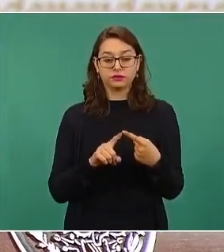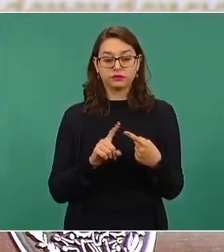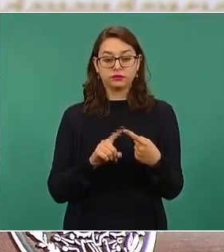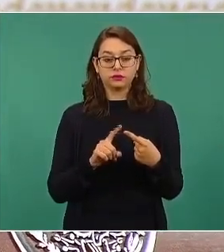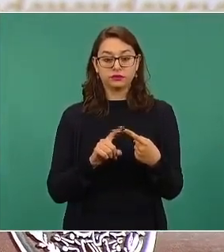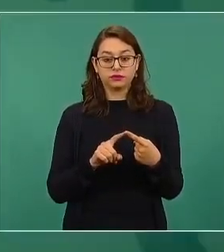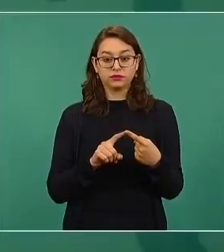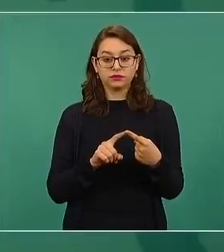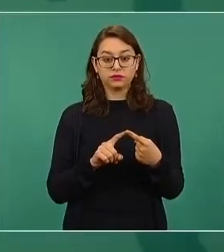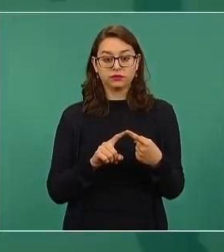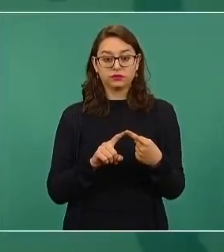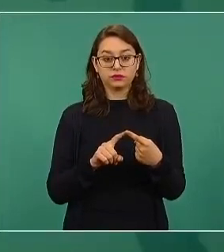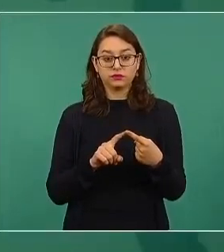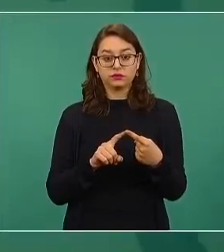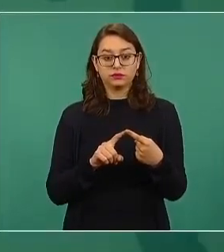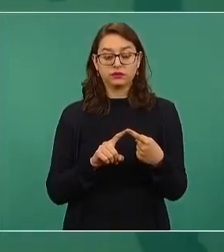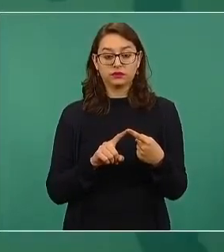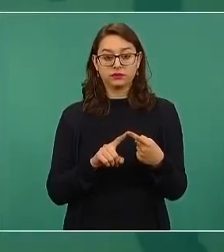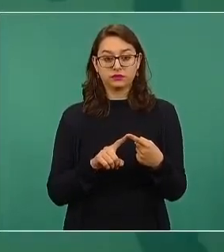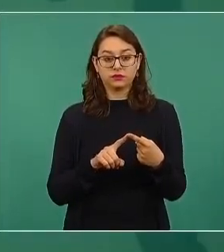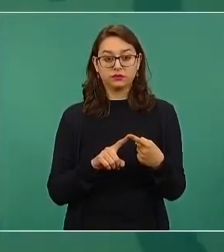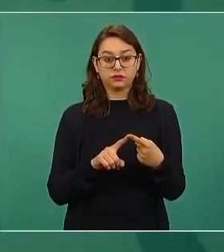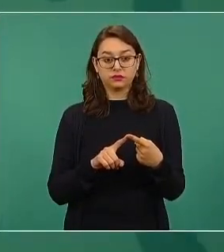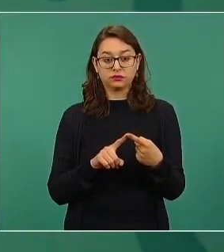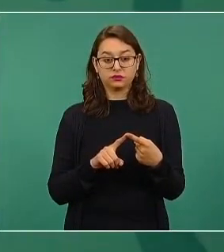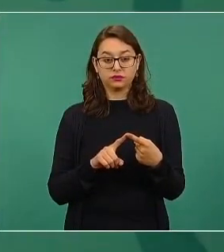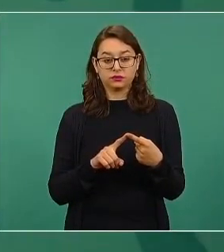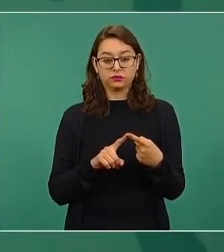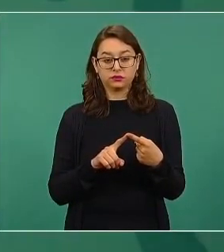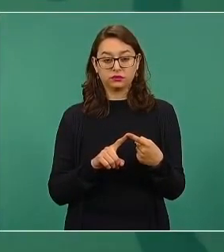de la riqueza de los